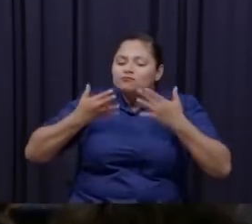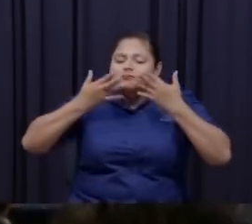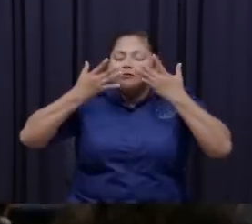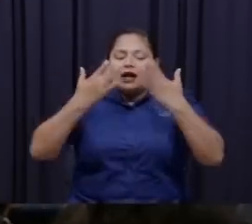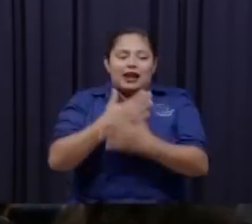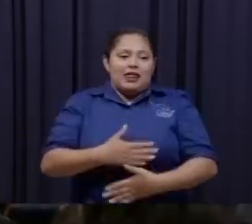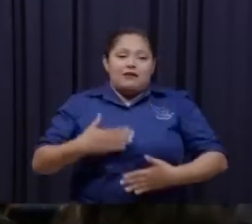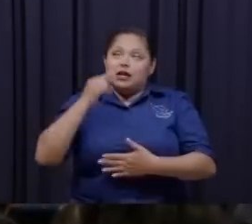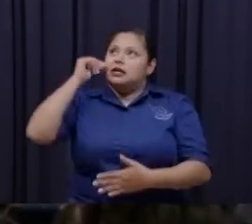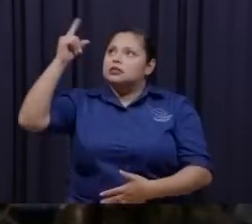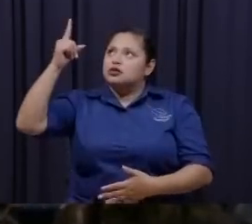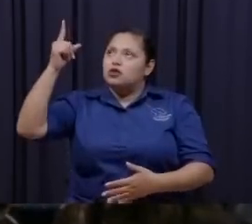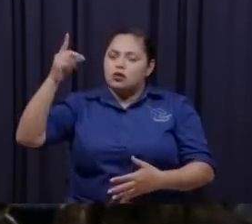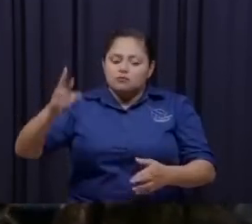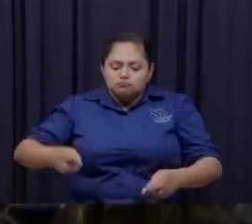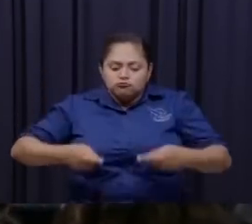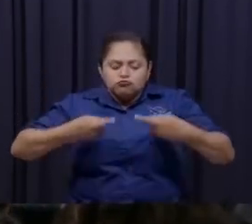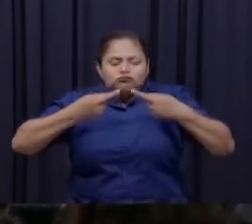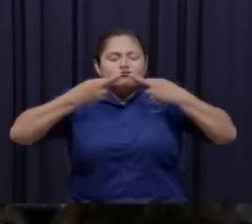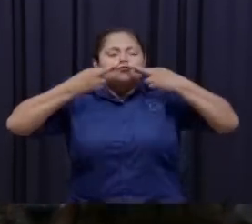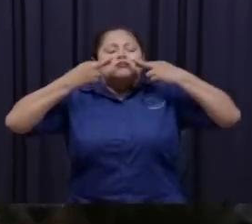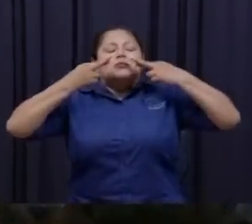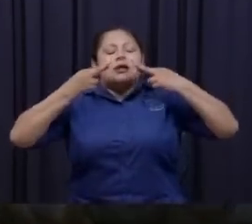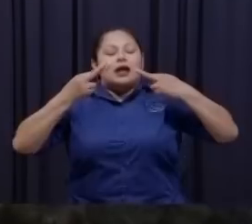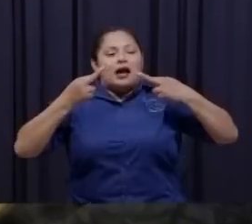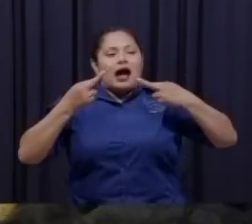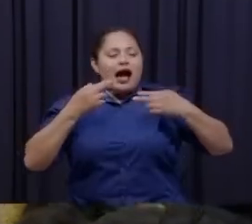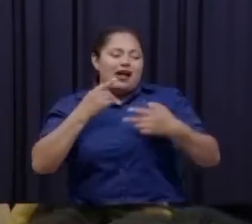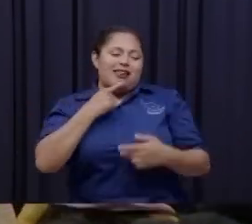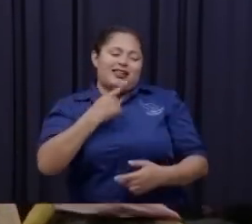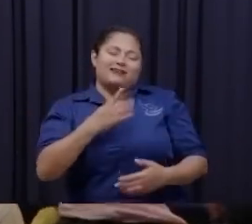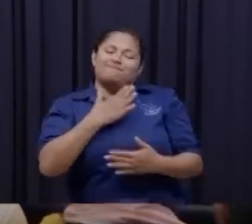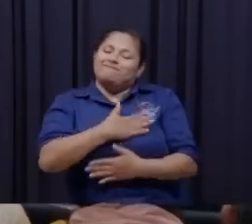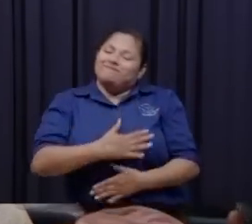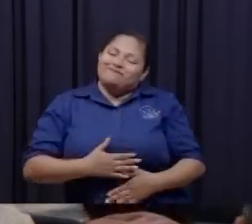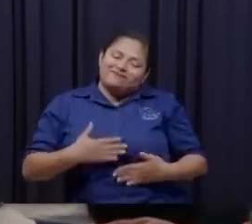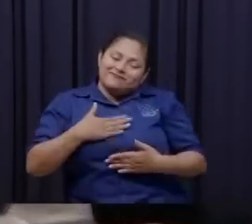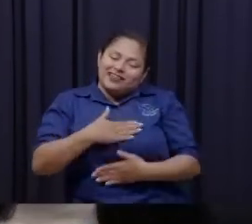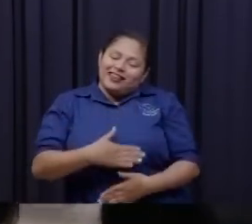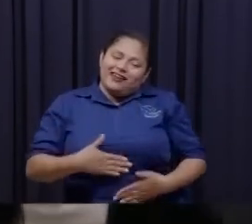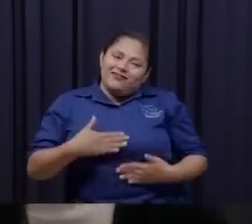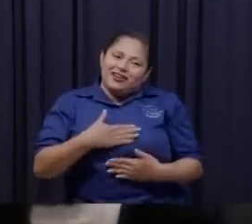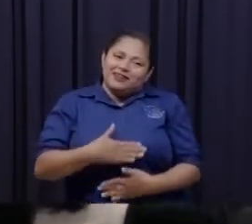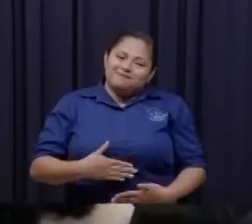y el Señor percibió el aroma de la ofrenda y dijo: ah,